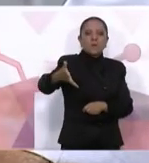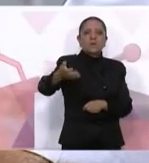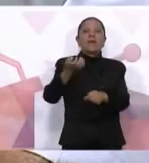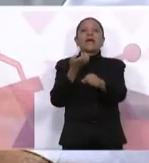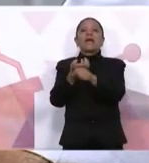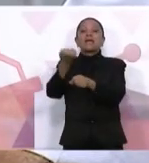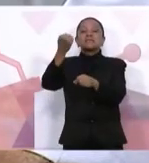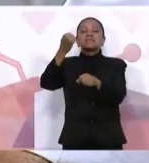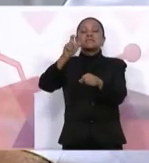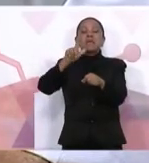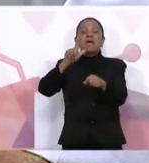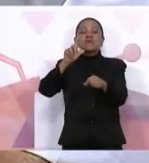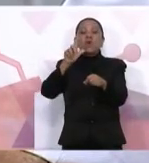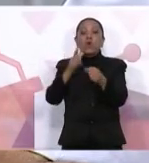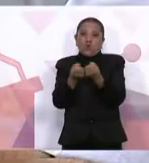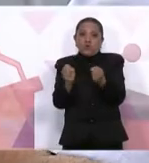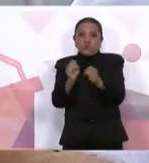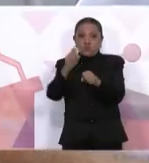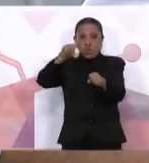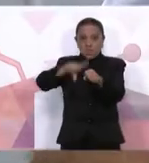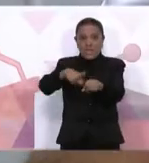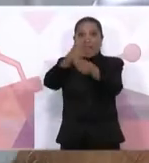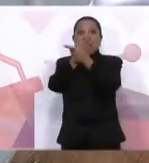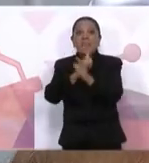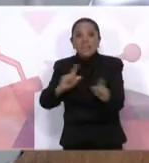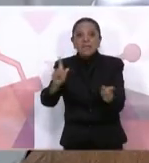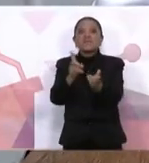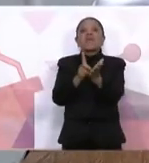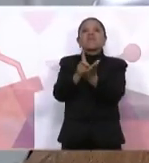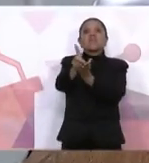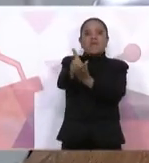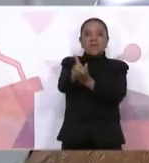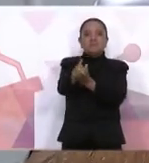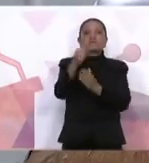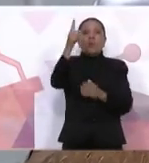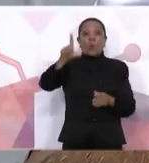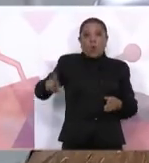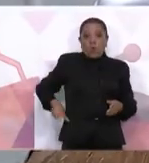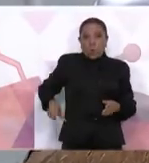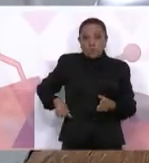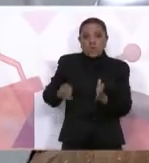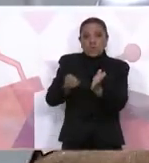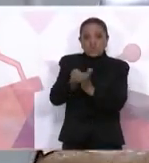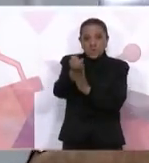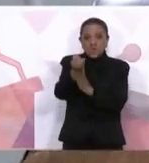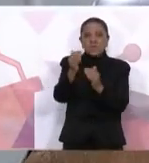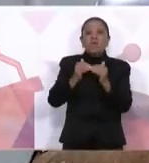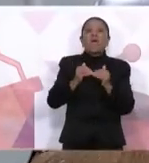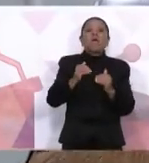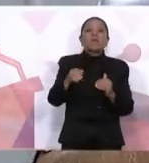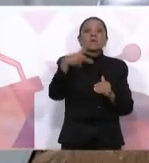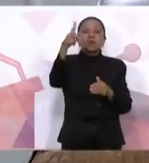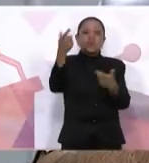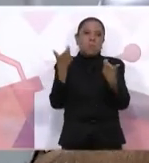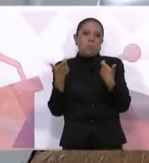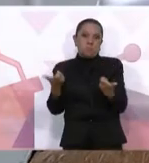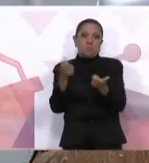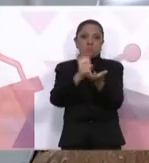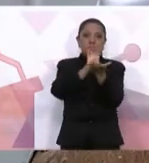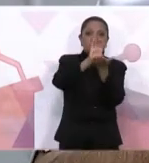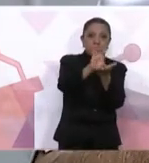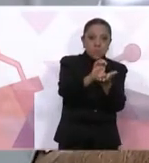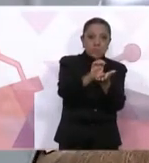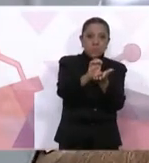y de derecho un gobierno se define a partir de la orientación que le da su presupuesto lo que no le sirva